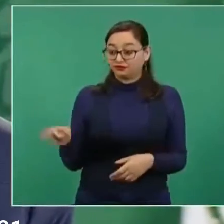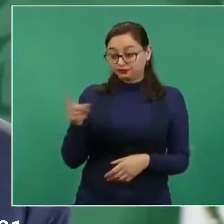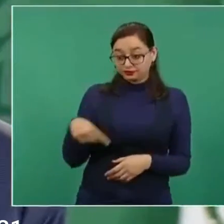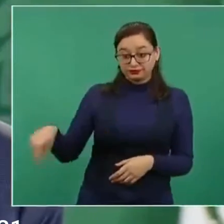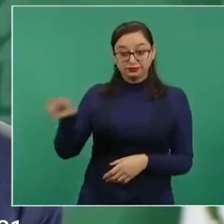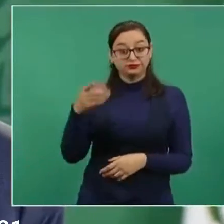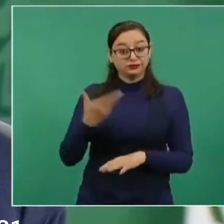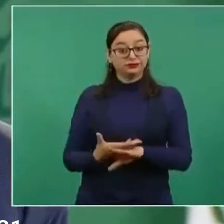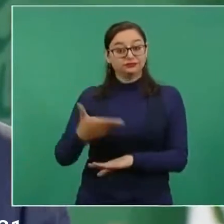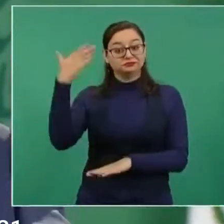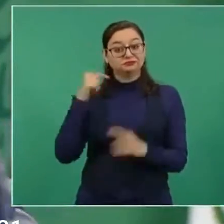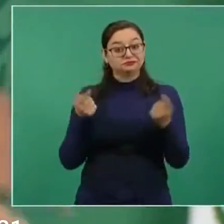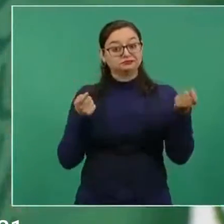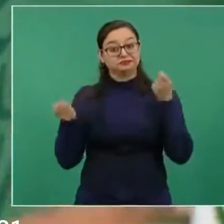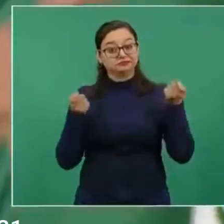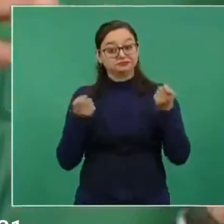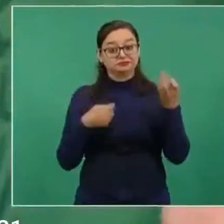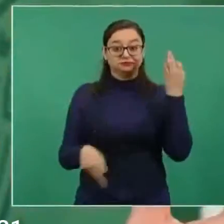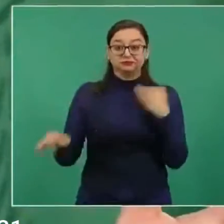y